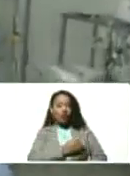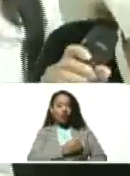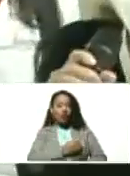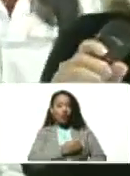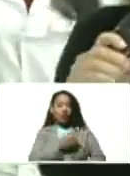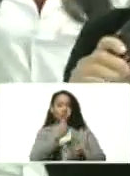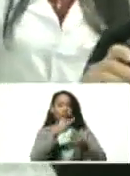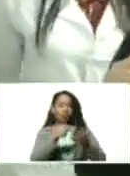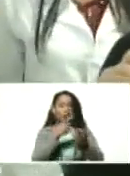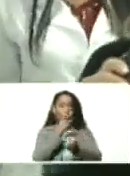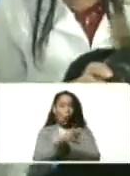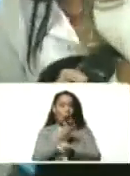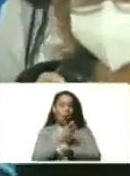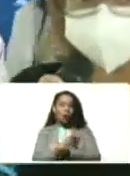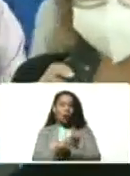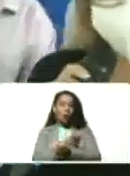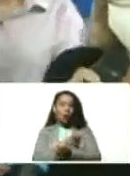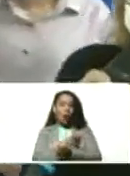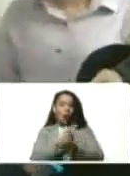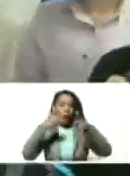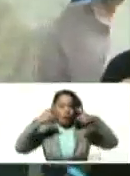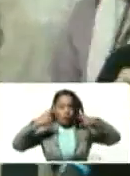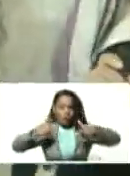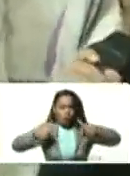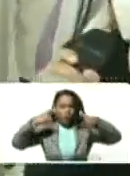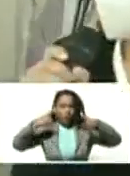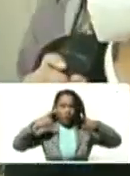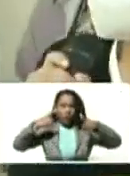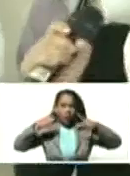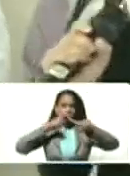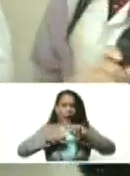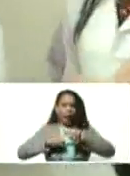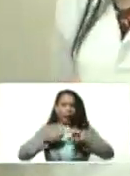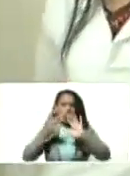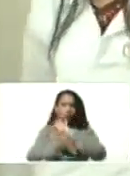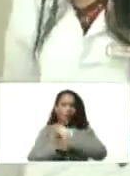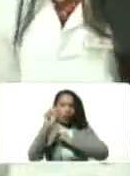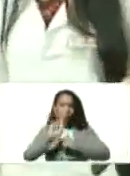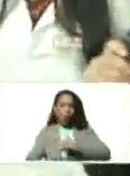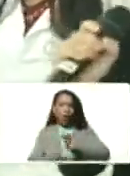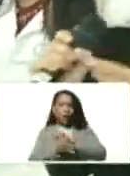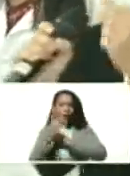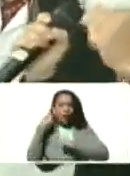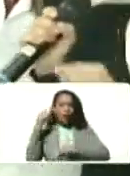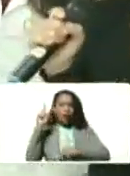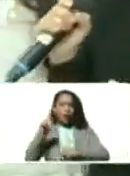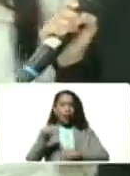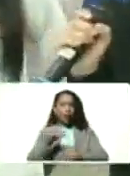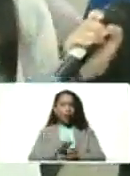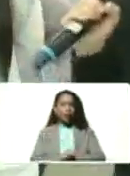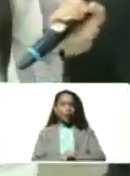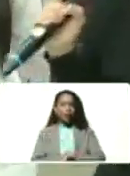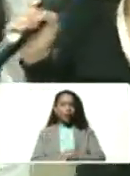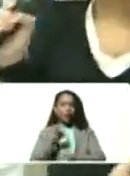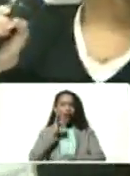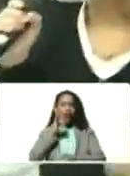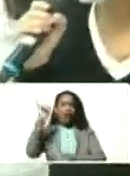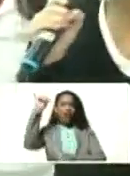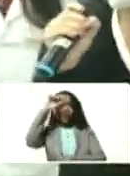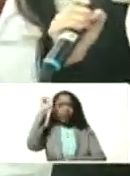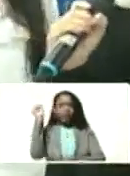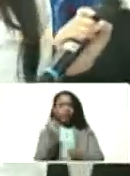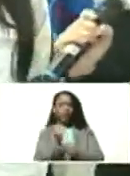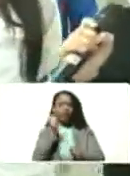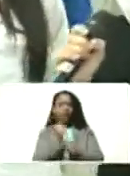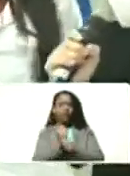desintómetro óseo, un rayos X y adicionalmente un tomógrafo que estaba reportado como inoperativo